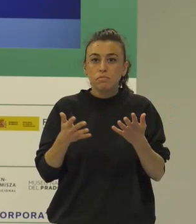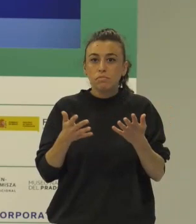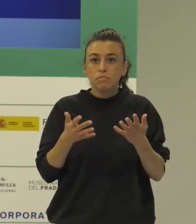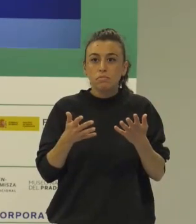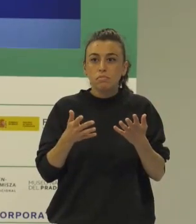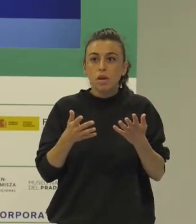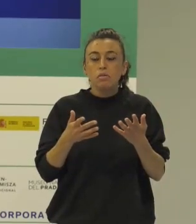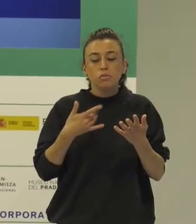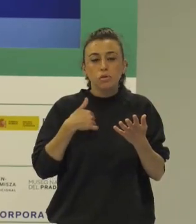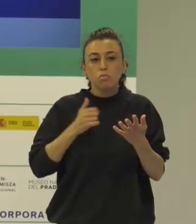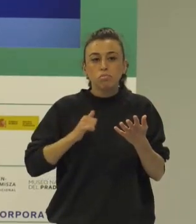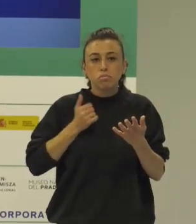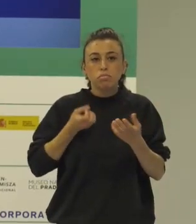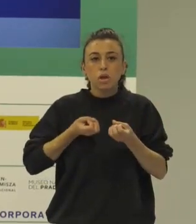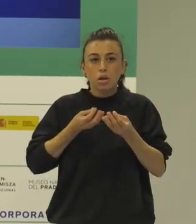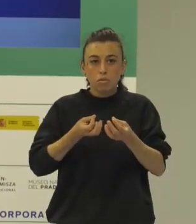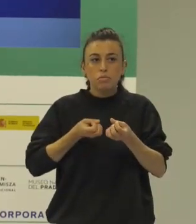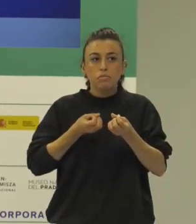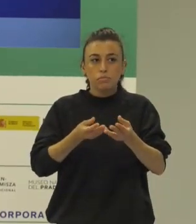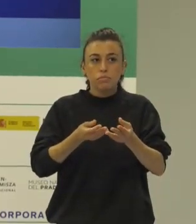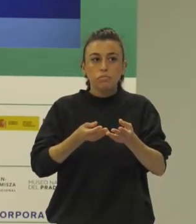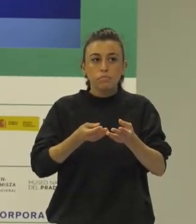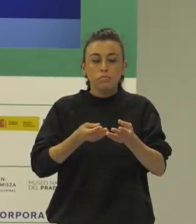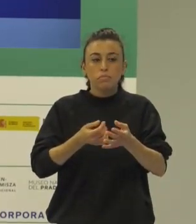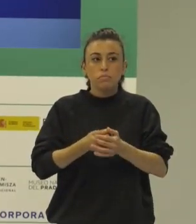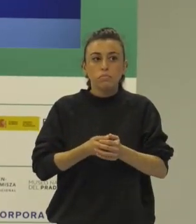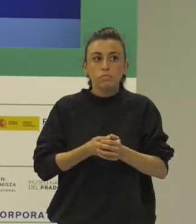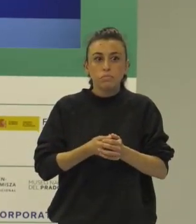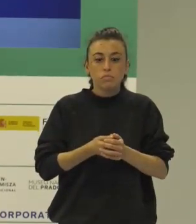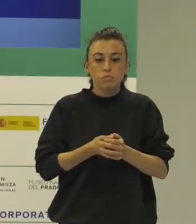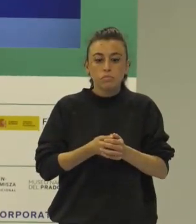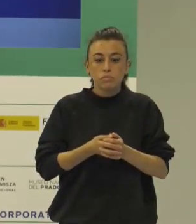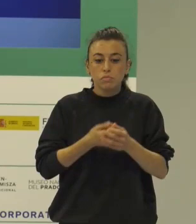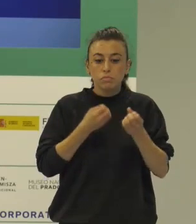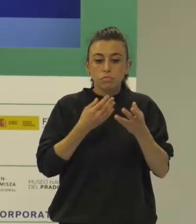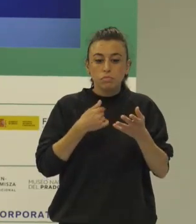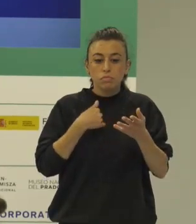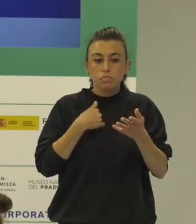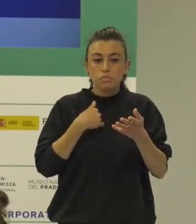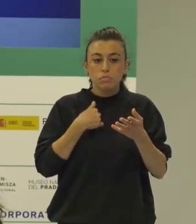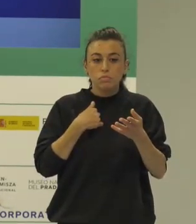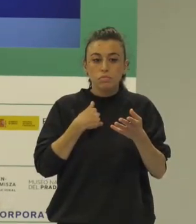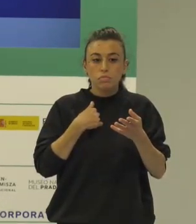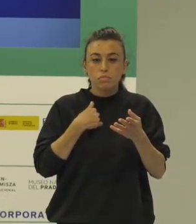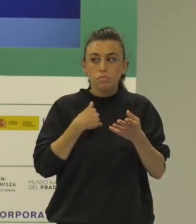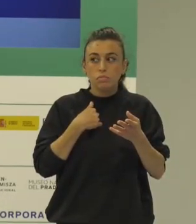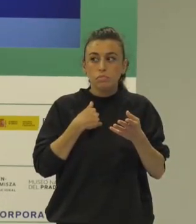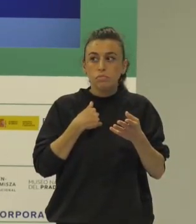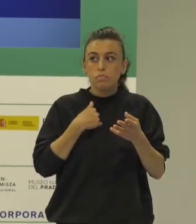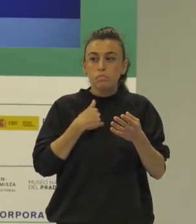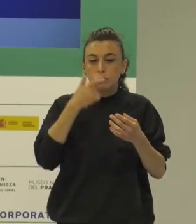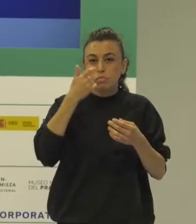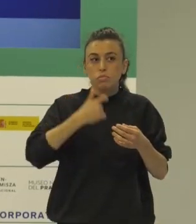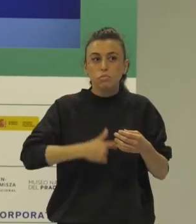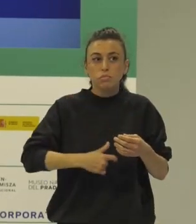contar lo que ocurre en Nicaragua. Bueno, yo soy una de las más casi 200 periodistas